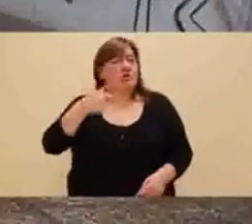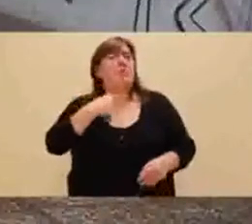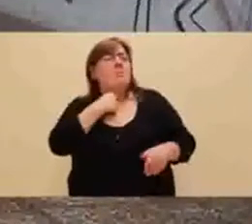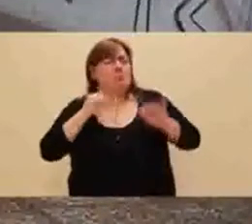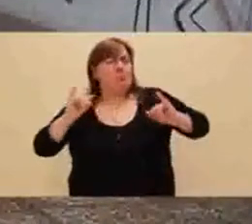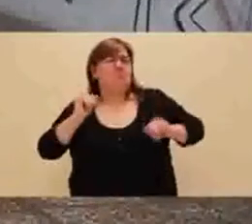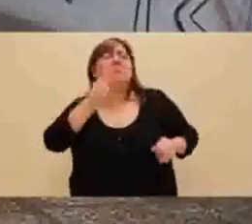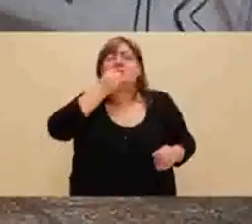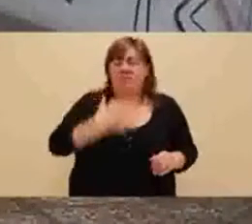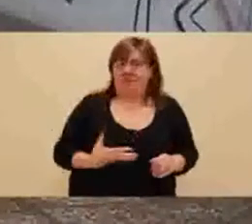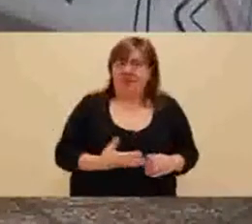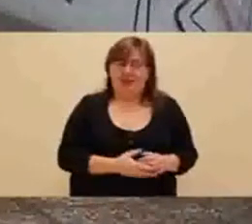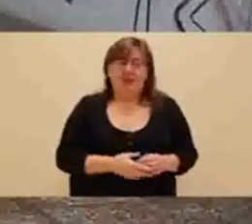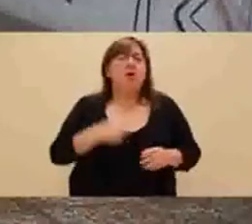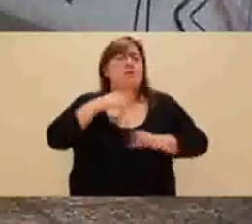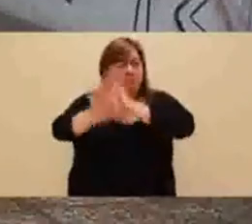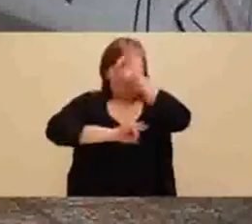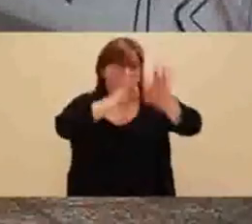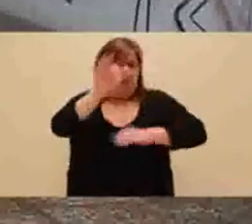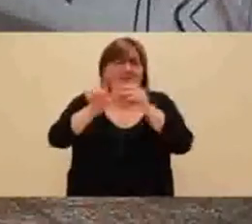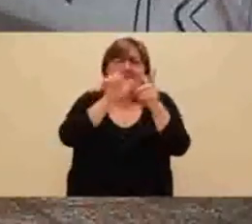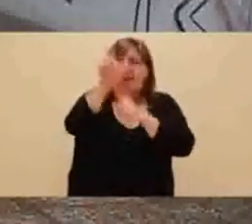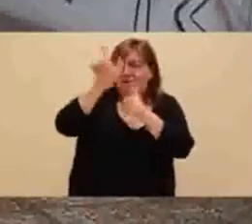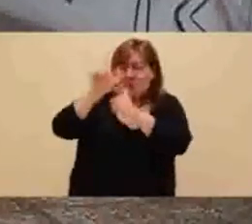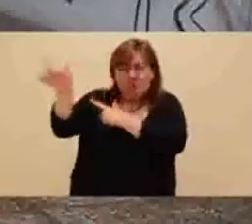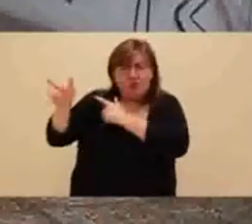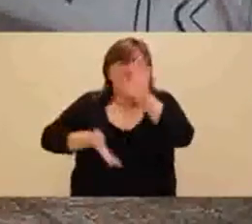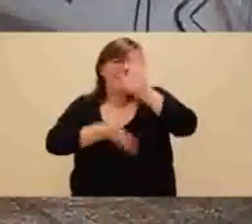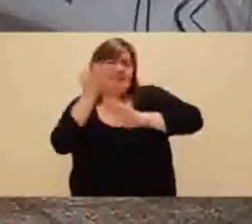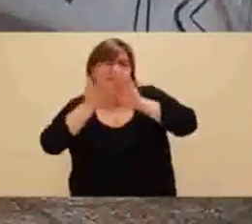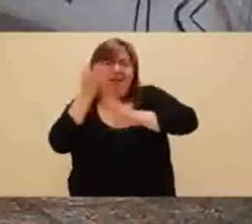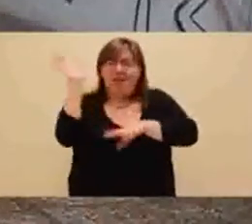A parte de definir nuestros derechos, también me gusta pasarlo bien. El segundo.